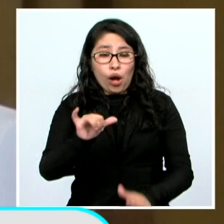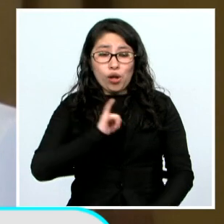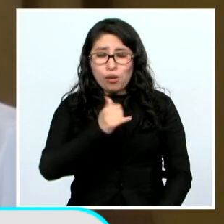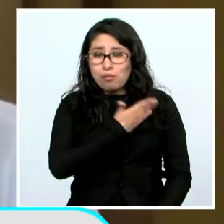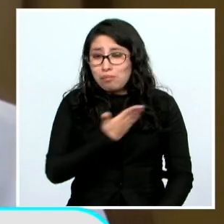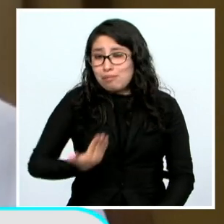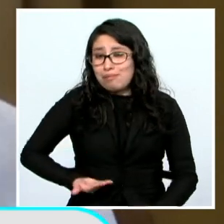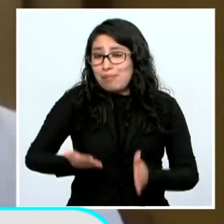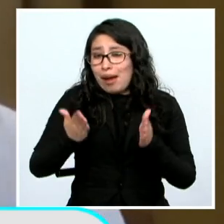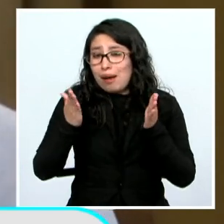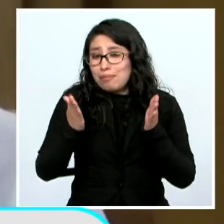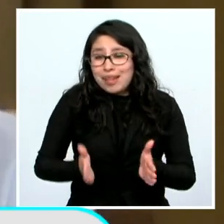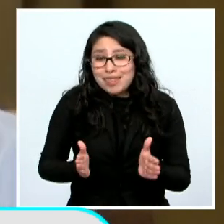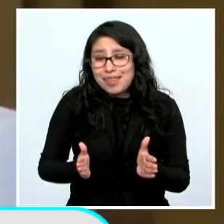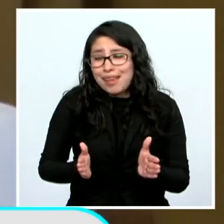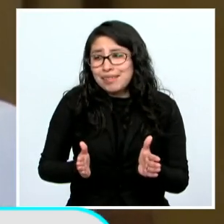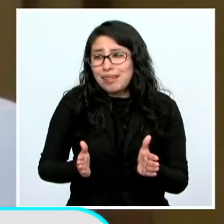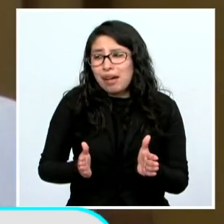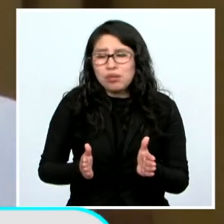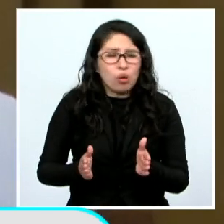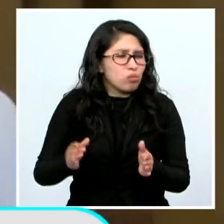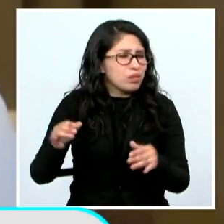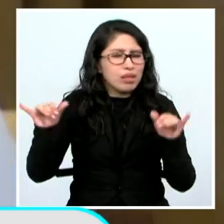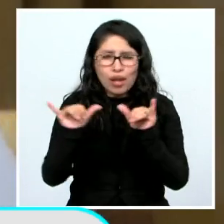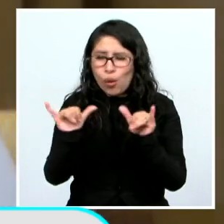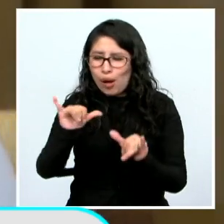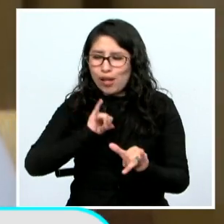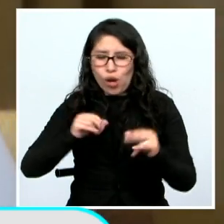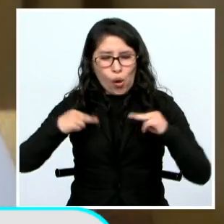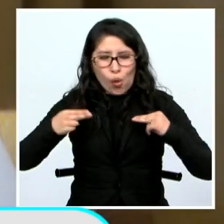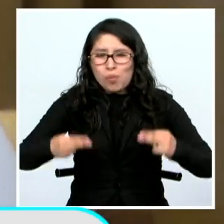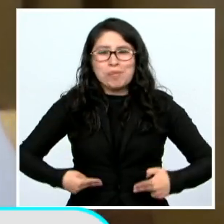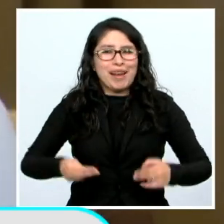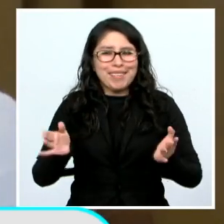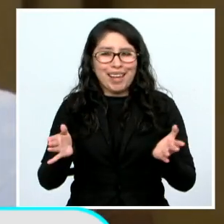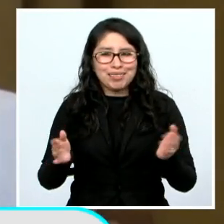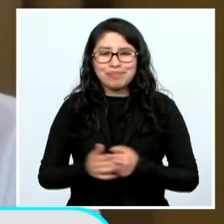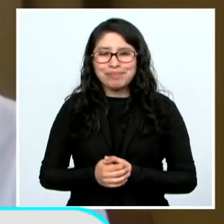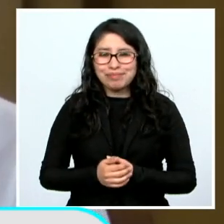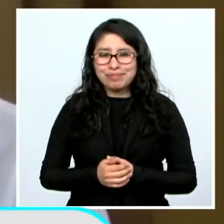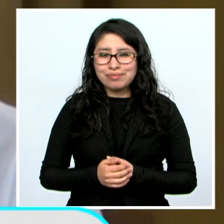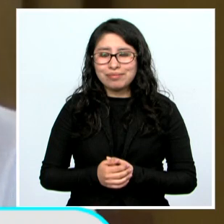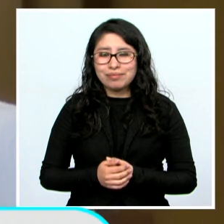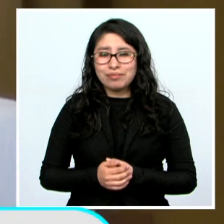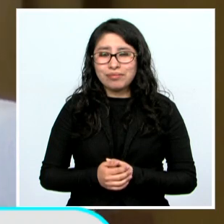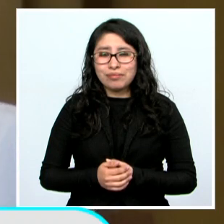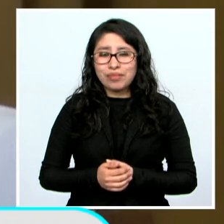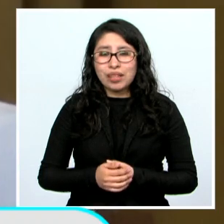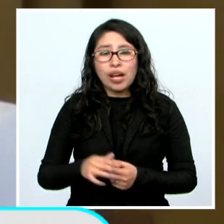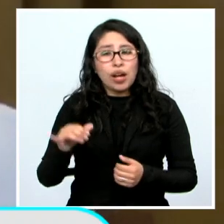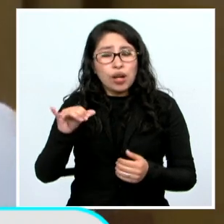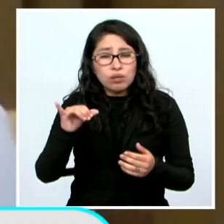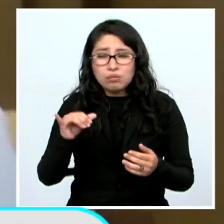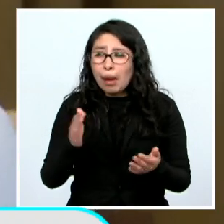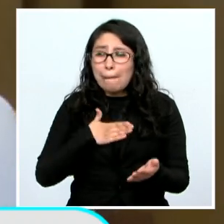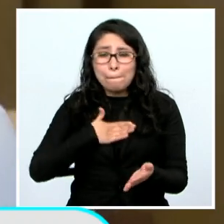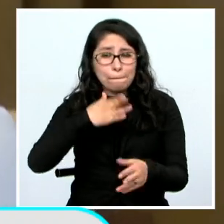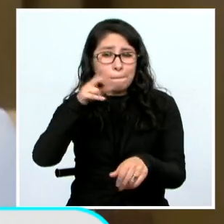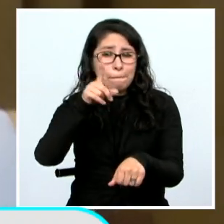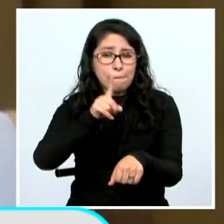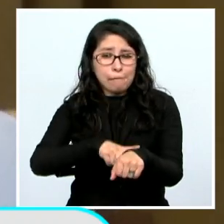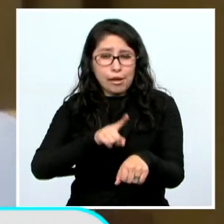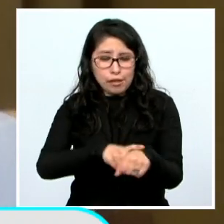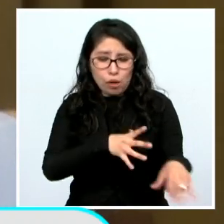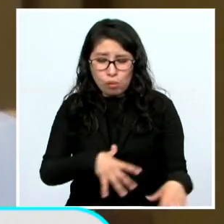a ser pasajera en todo. Ya me está metiendo un gol, por si acaso. Entonces yo voy a ser pasajera en todo esto y voy a ser